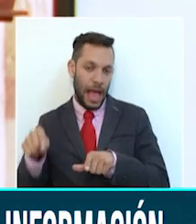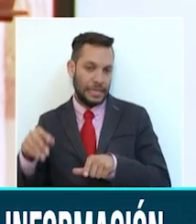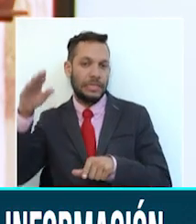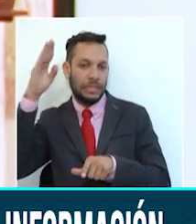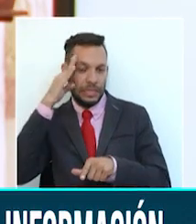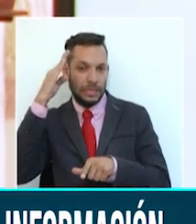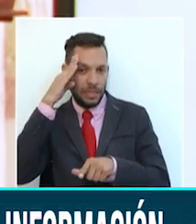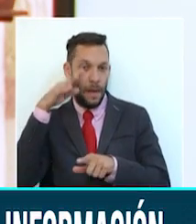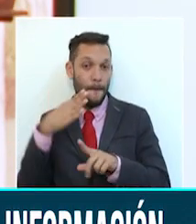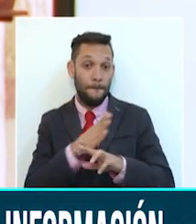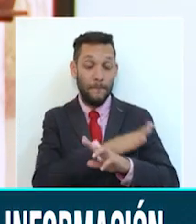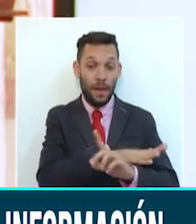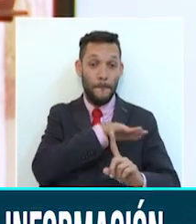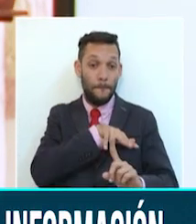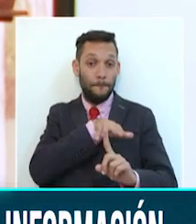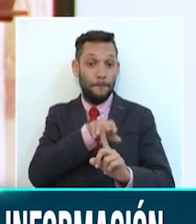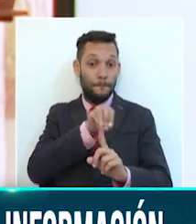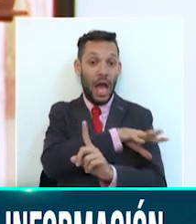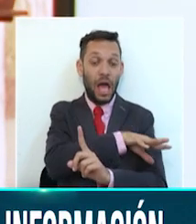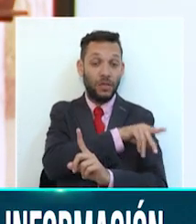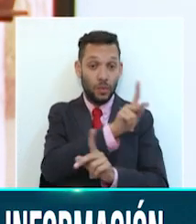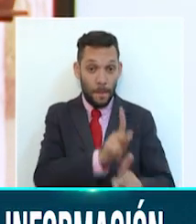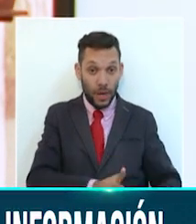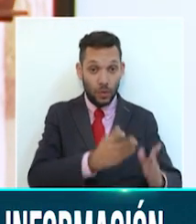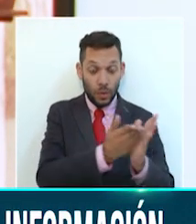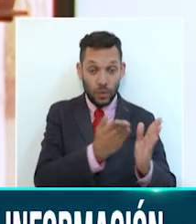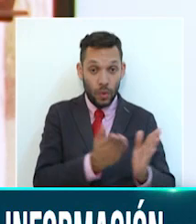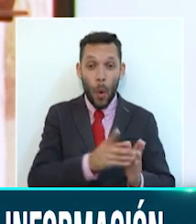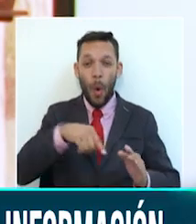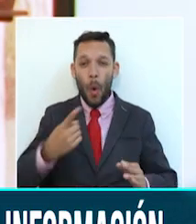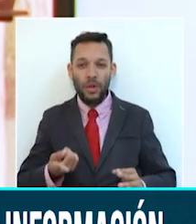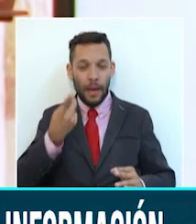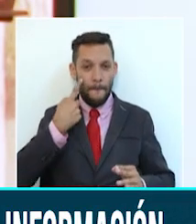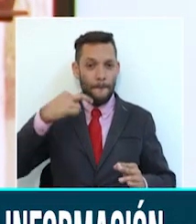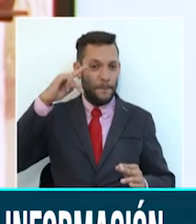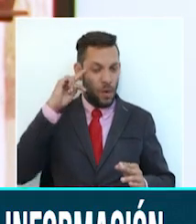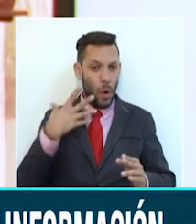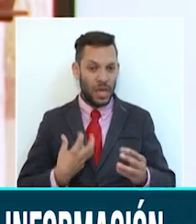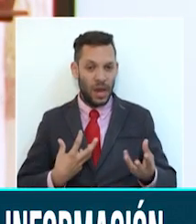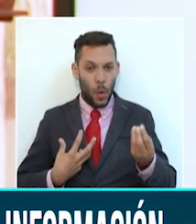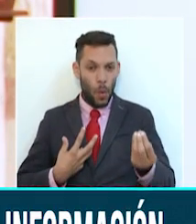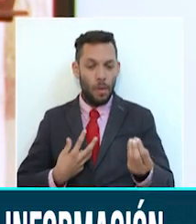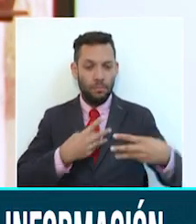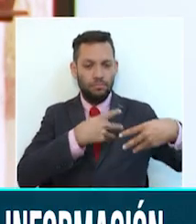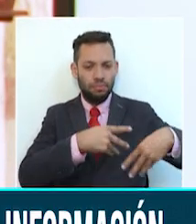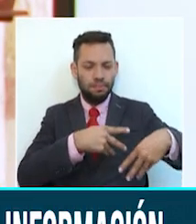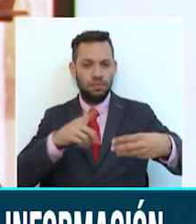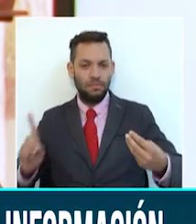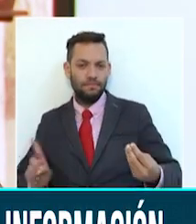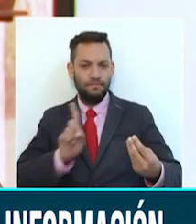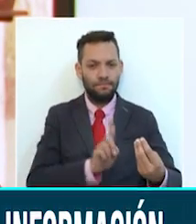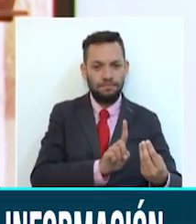con los desmanes de personas que inclusive ni siquiera pertenecen al movimiento estudiantil, para que posteriormente en la